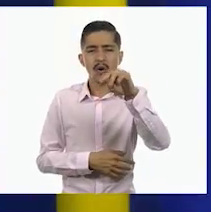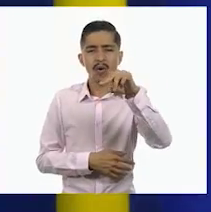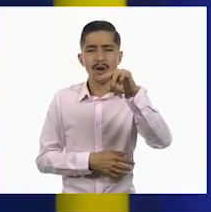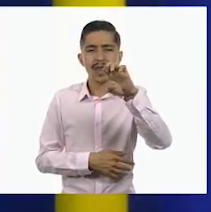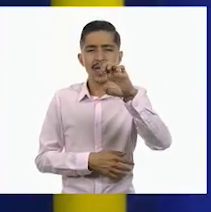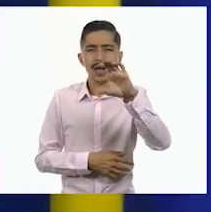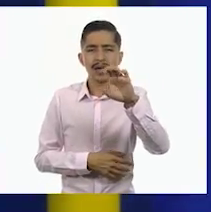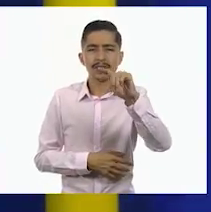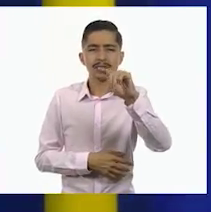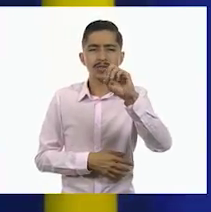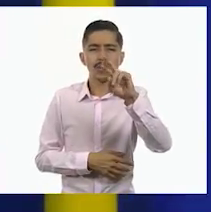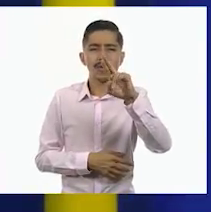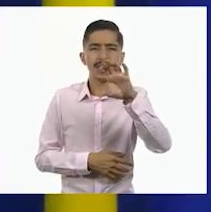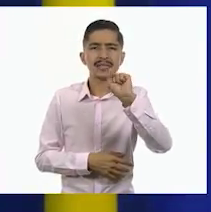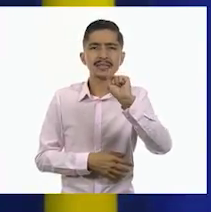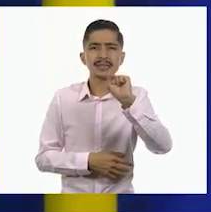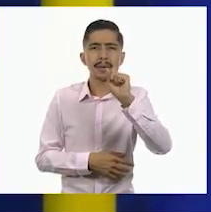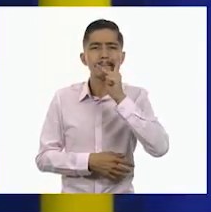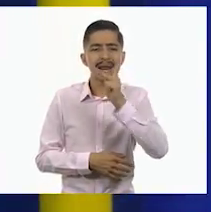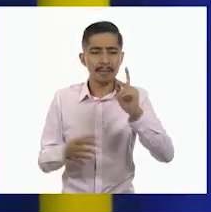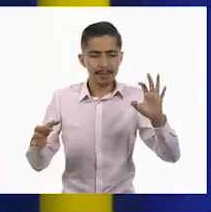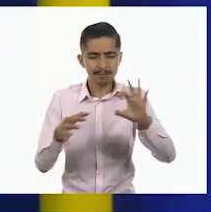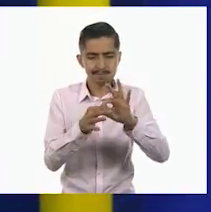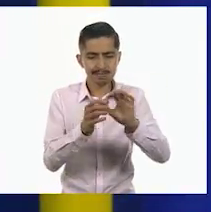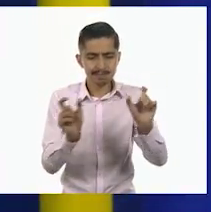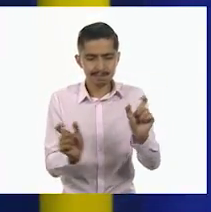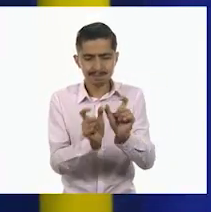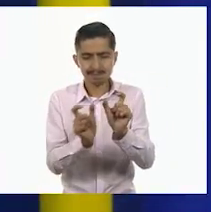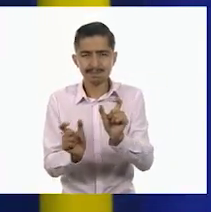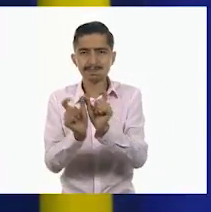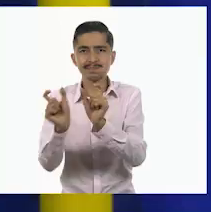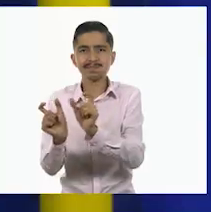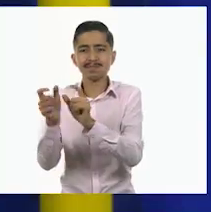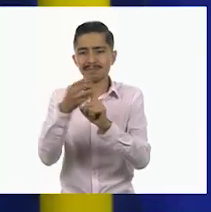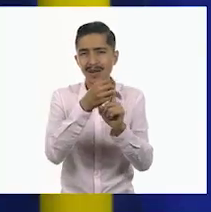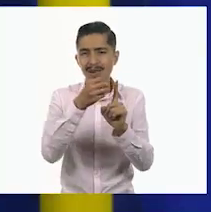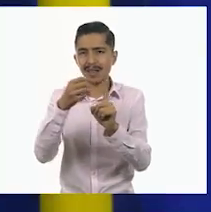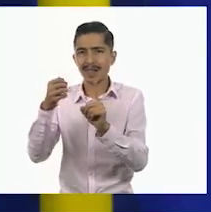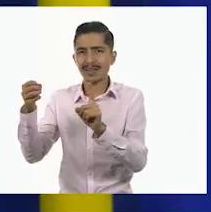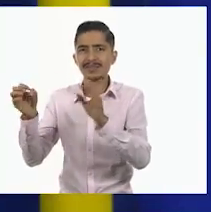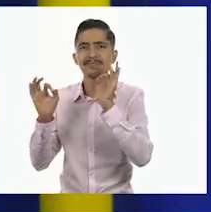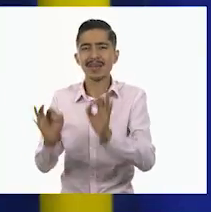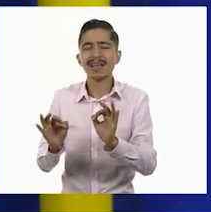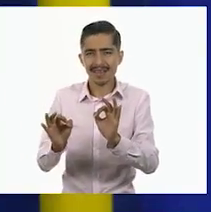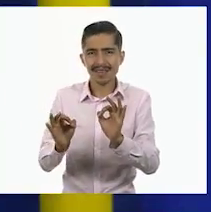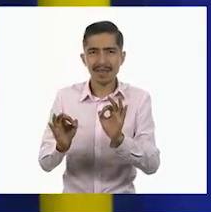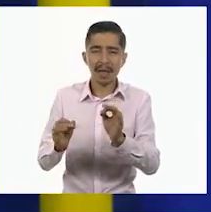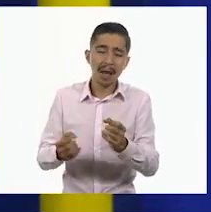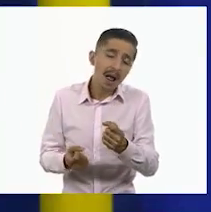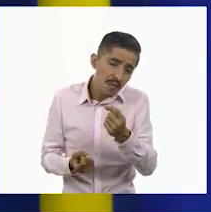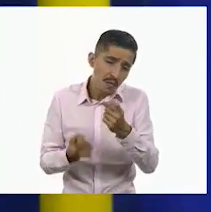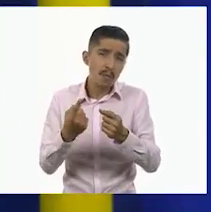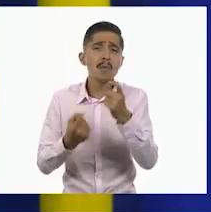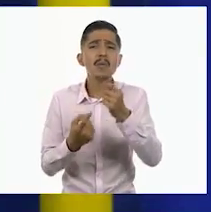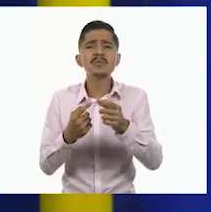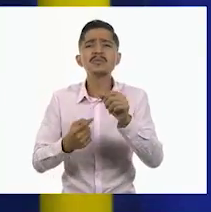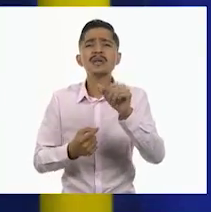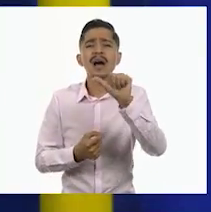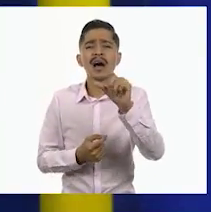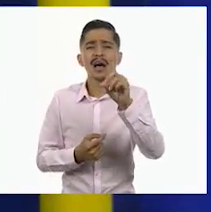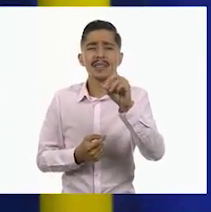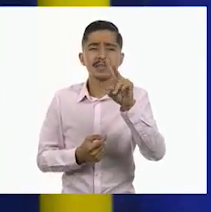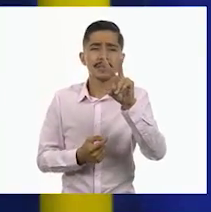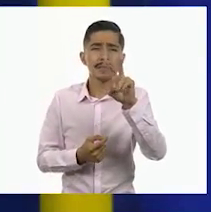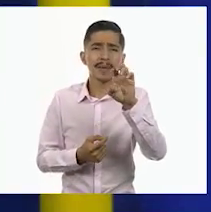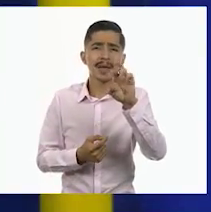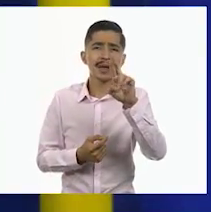conectores. Bien, conectores, nexos también, algunos adverbios también nos sirven para enlazar ideas y